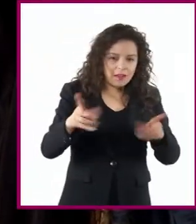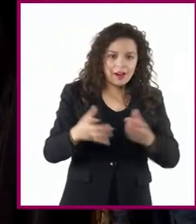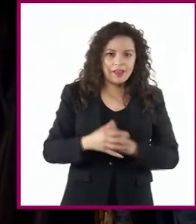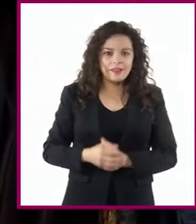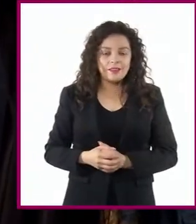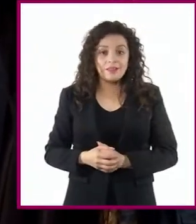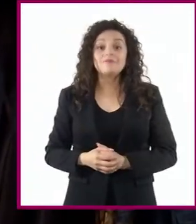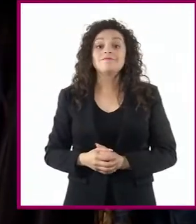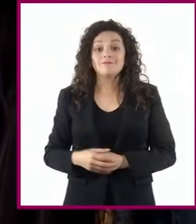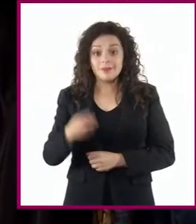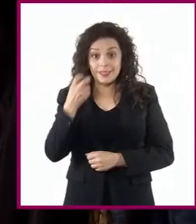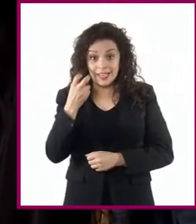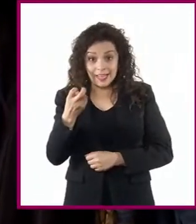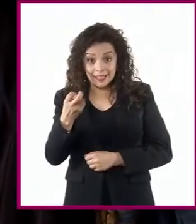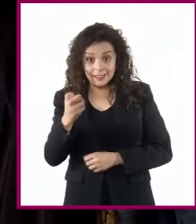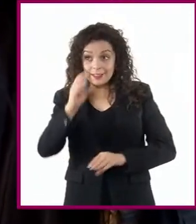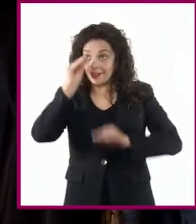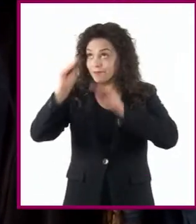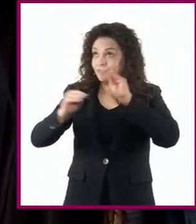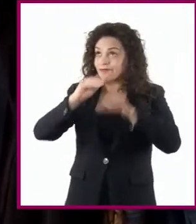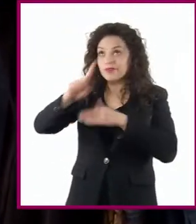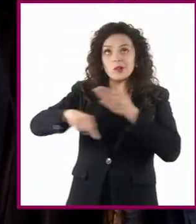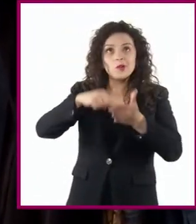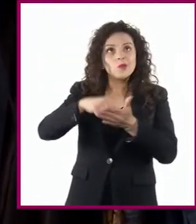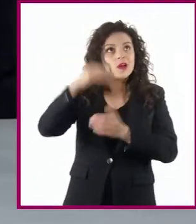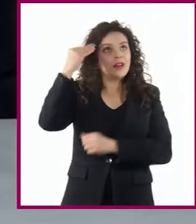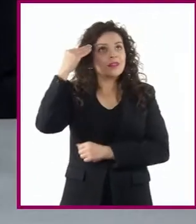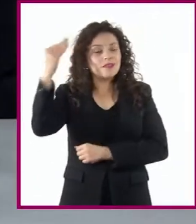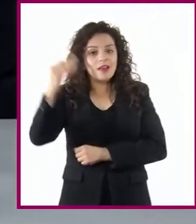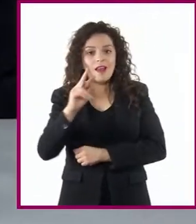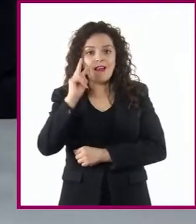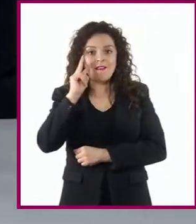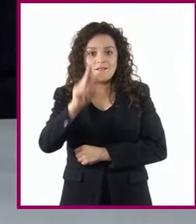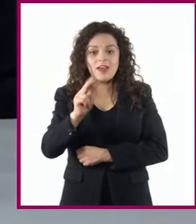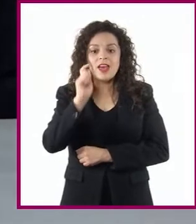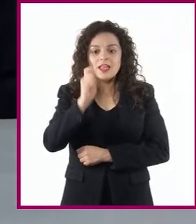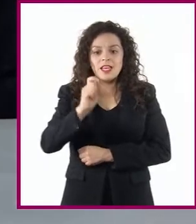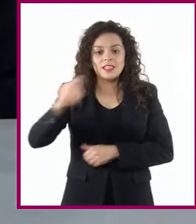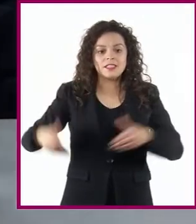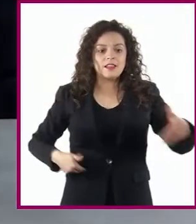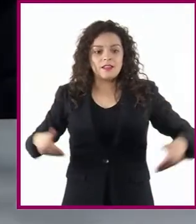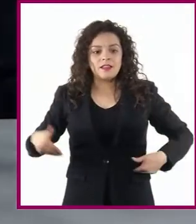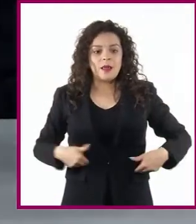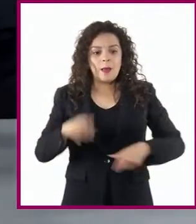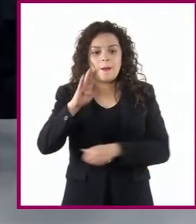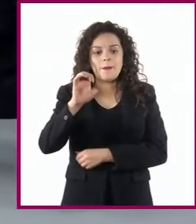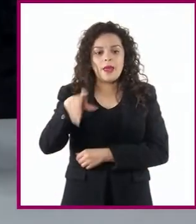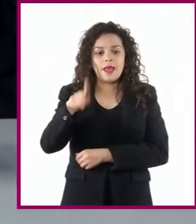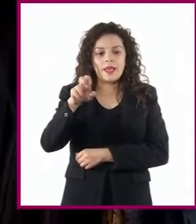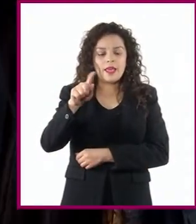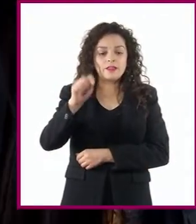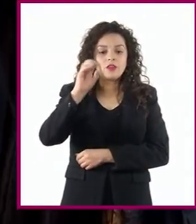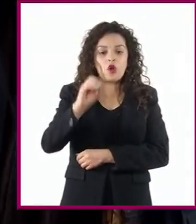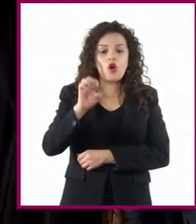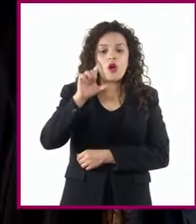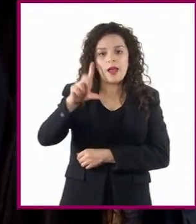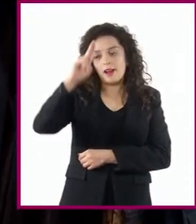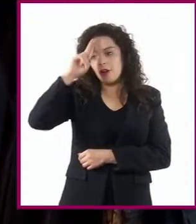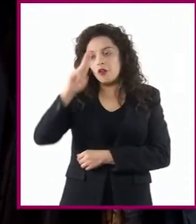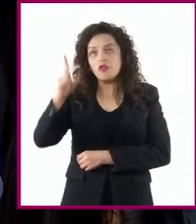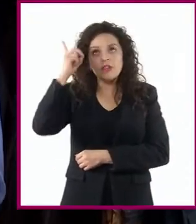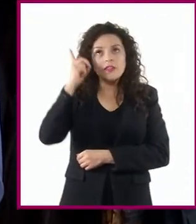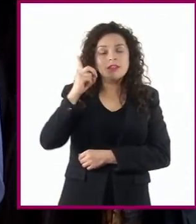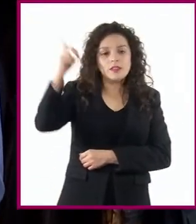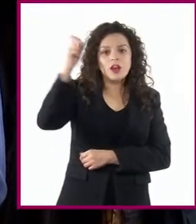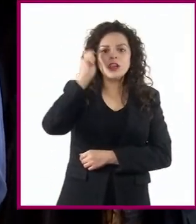Comprobemos estos elementos de espacio y tiempo en el siguiente fragmento de la obra Becket o El honor de Dios. Es una obra